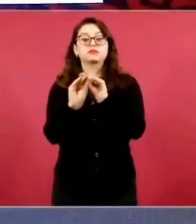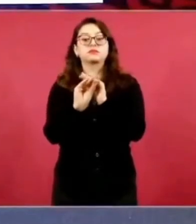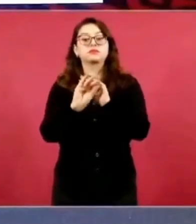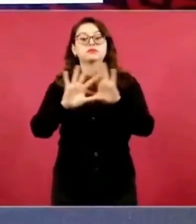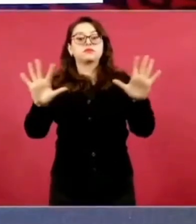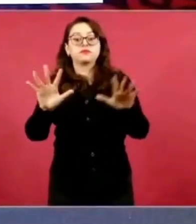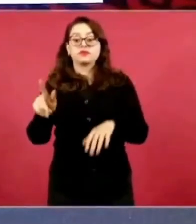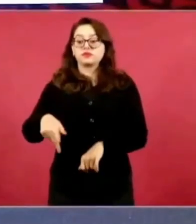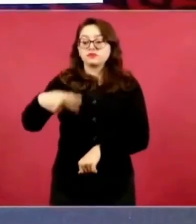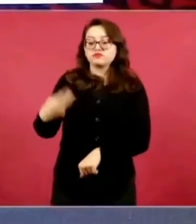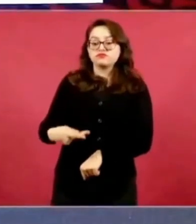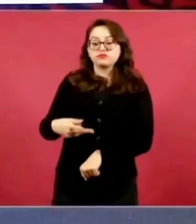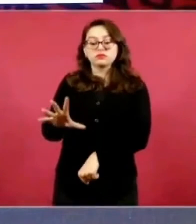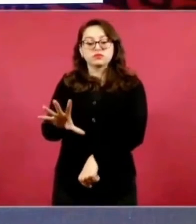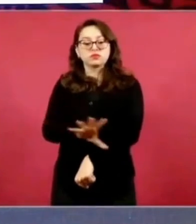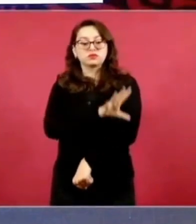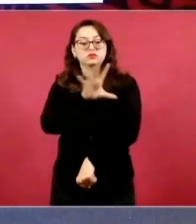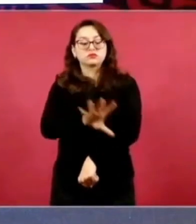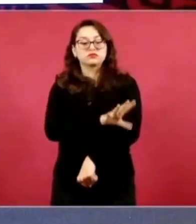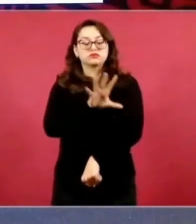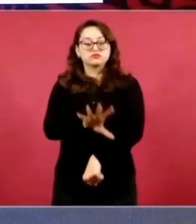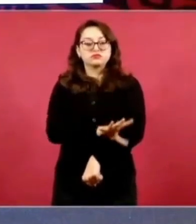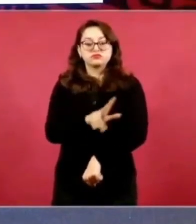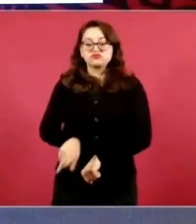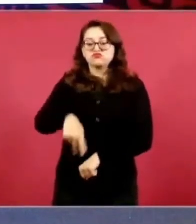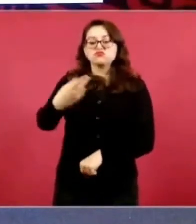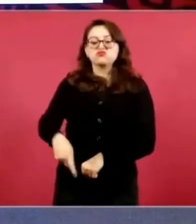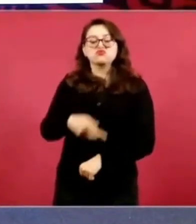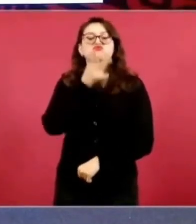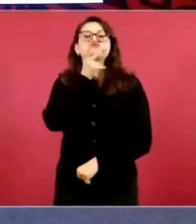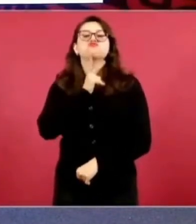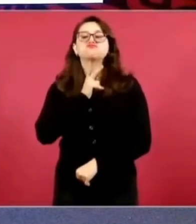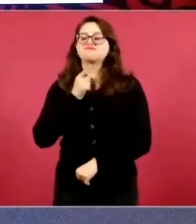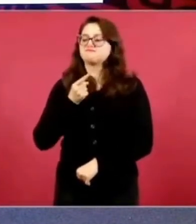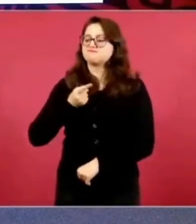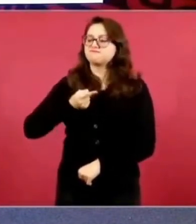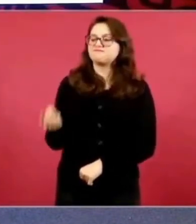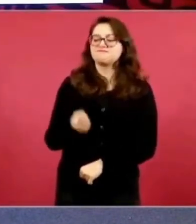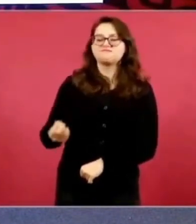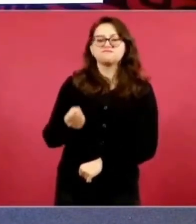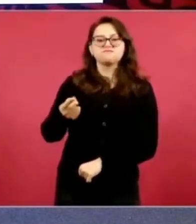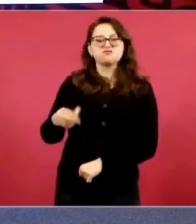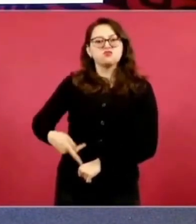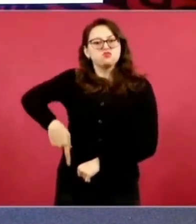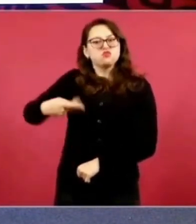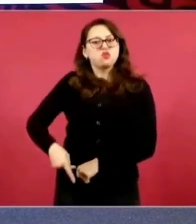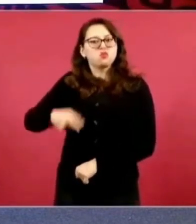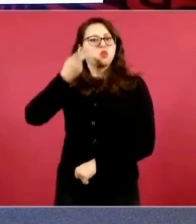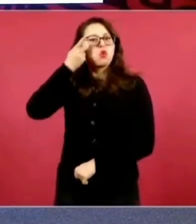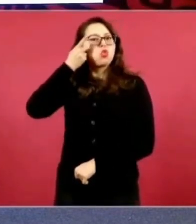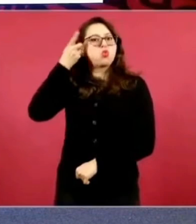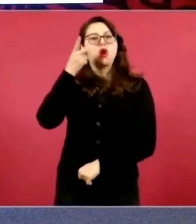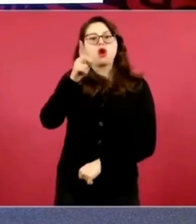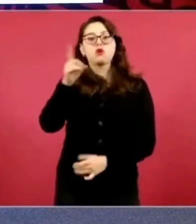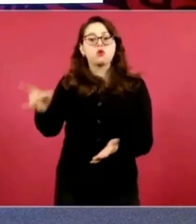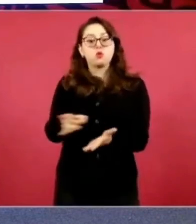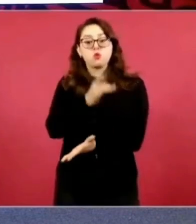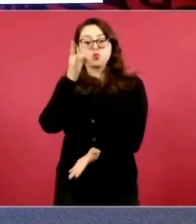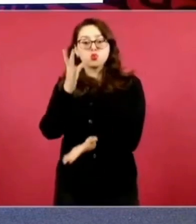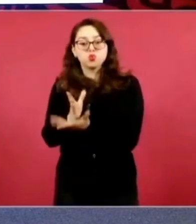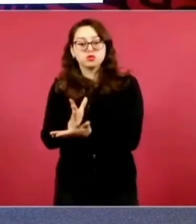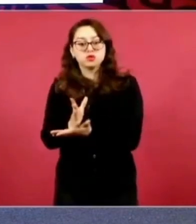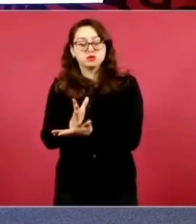son a perpetuidad propiedad única y exclusiva del pueblo de México. El resto de